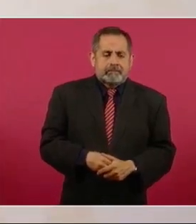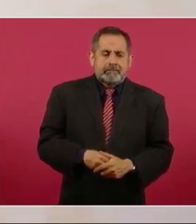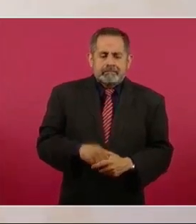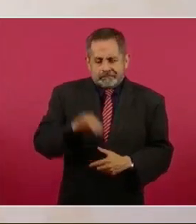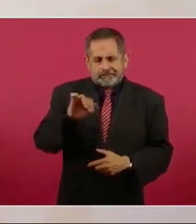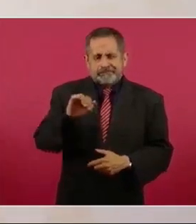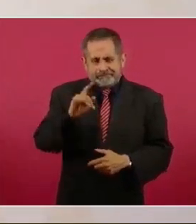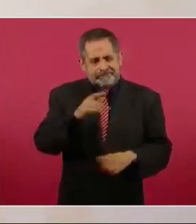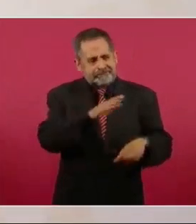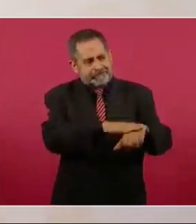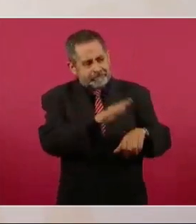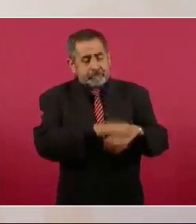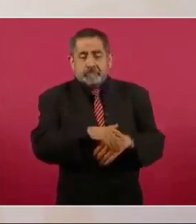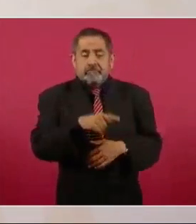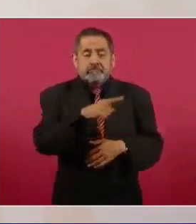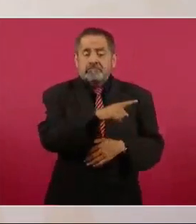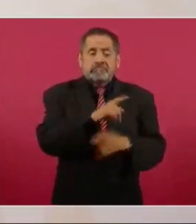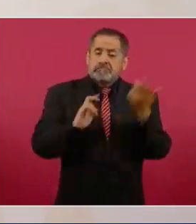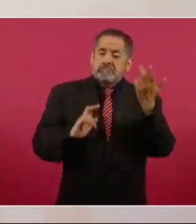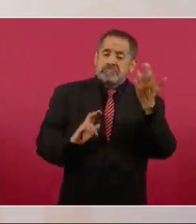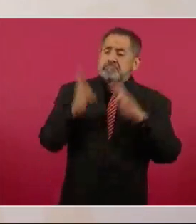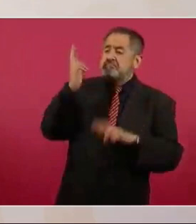están en huelga.